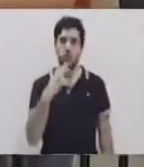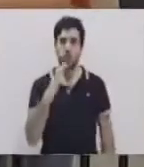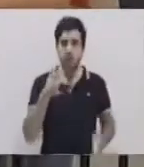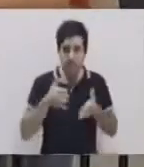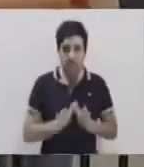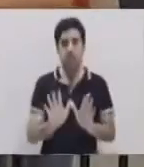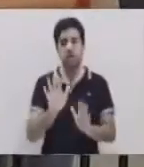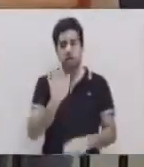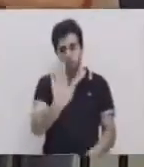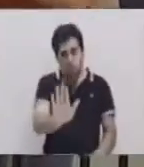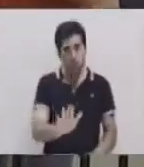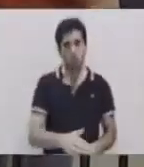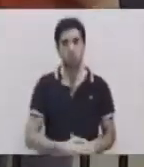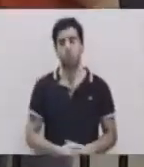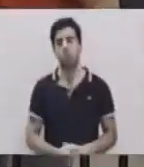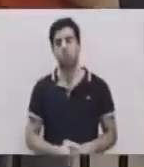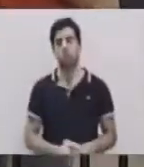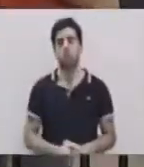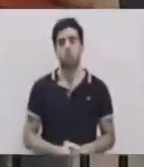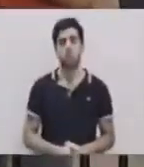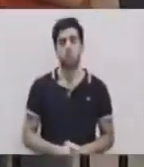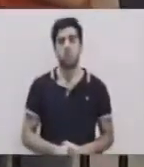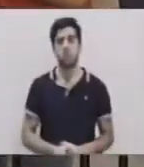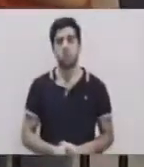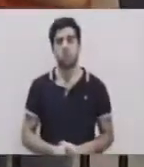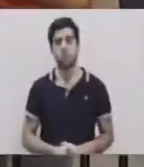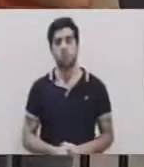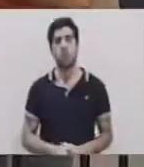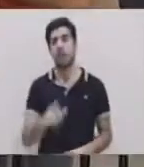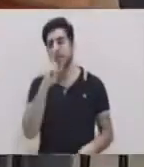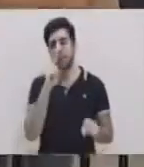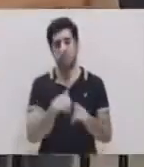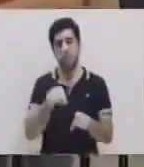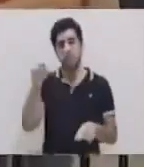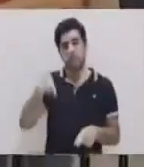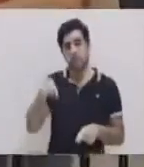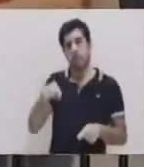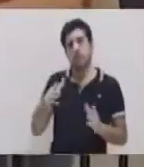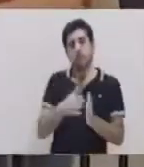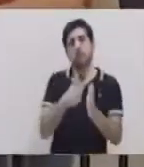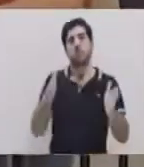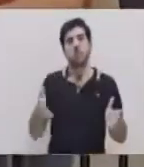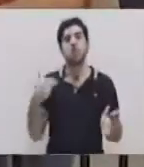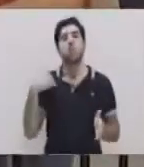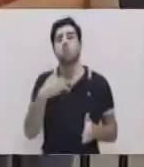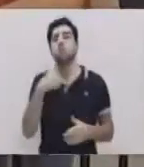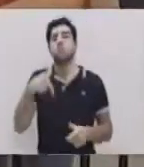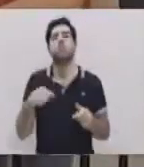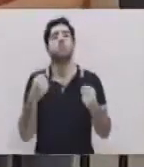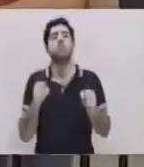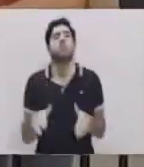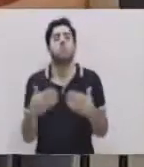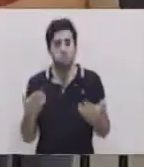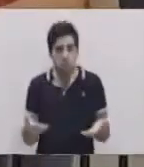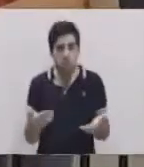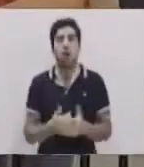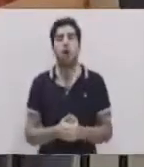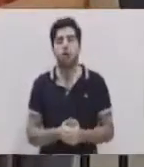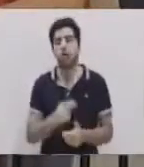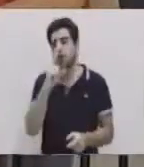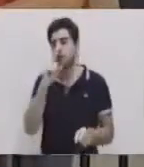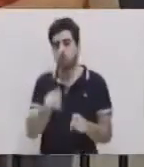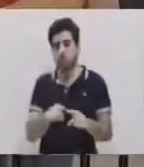Y Tarin, ¿usted cree que pues parte de ese buen ambiente que debemos de tener en el hogar va también de la